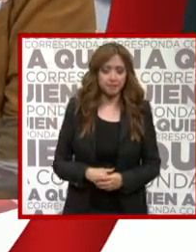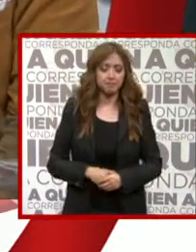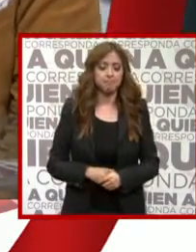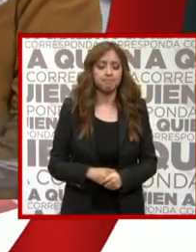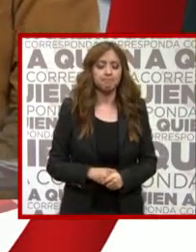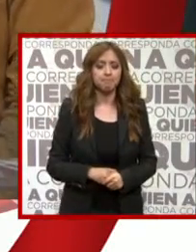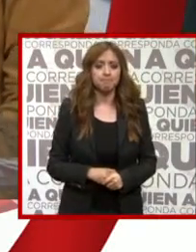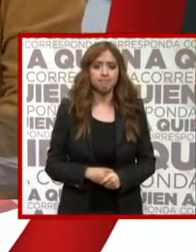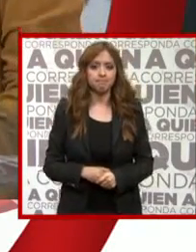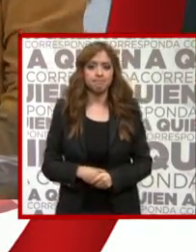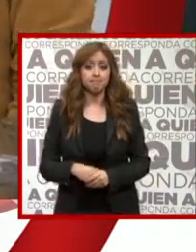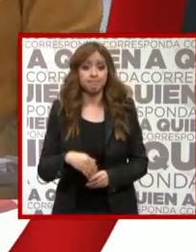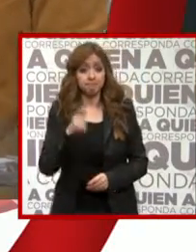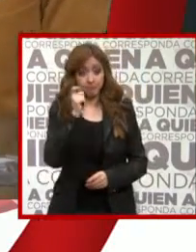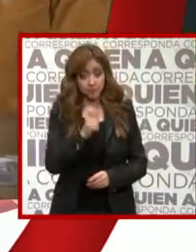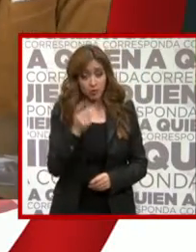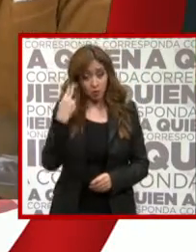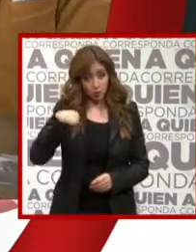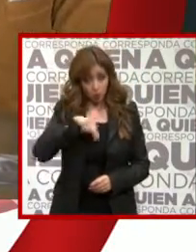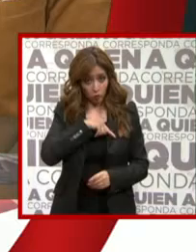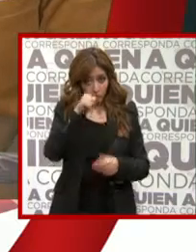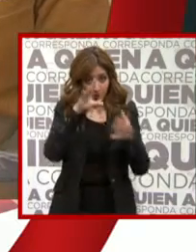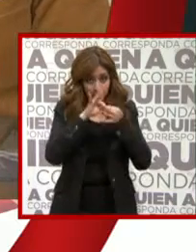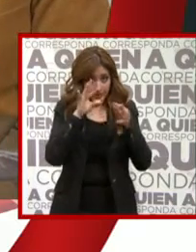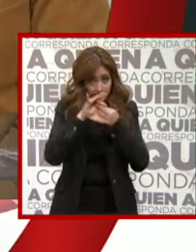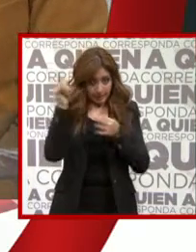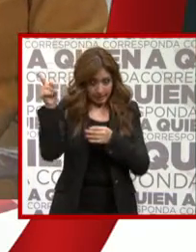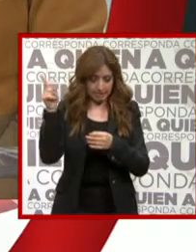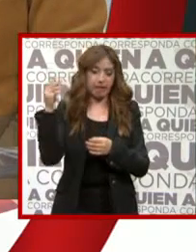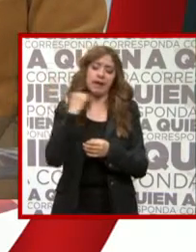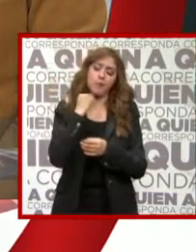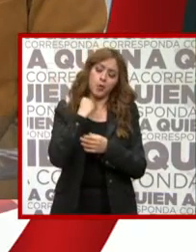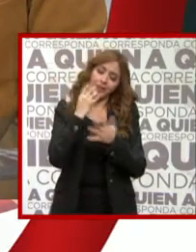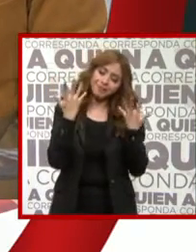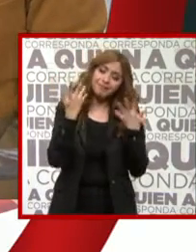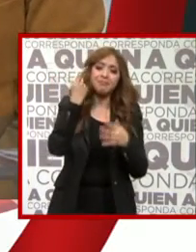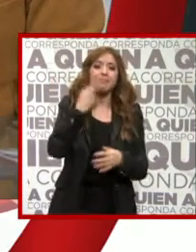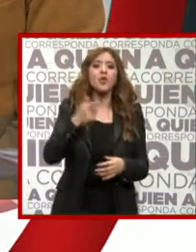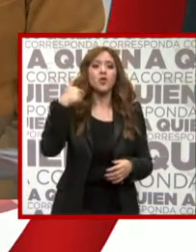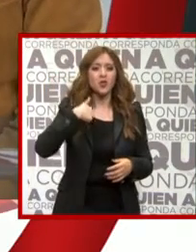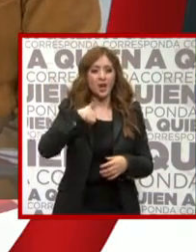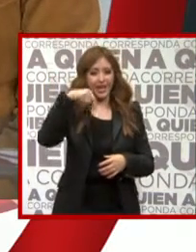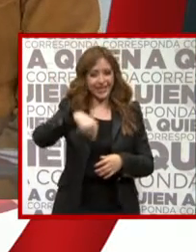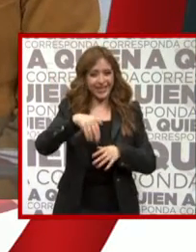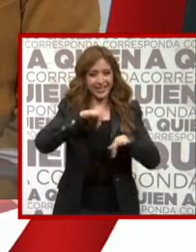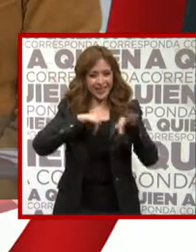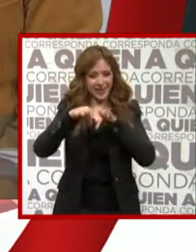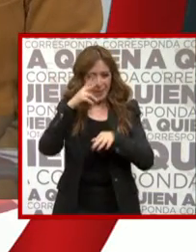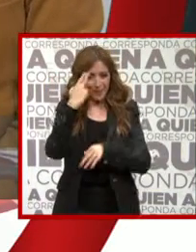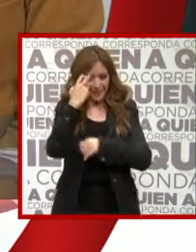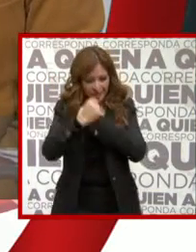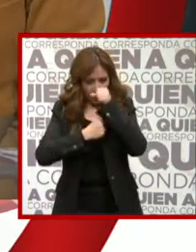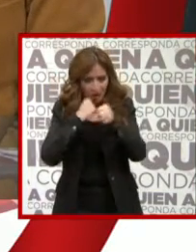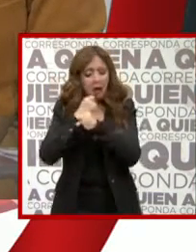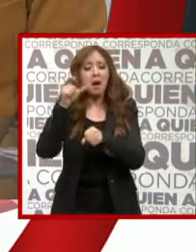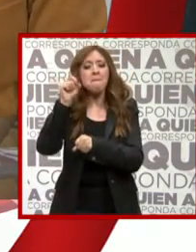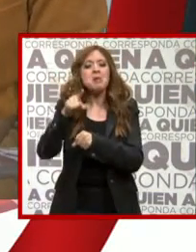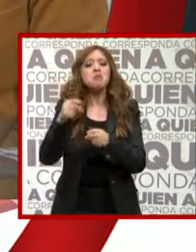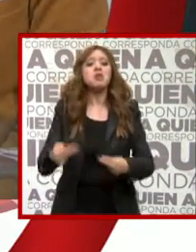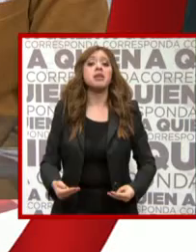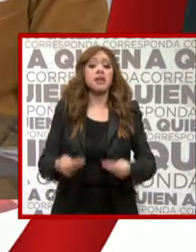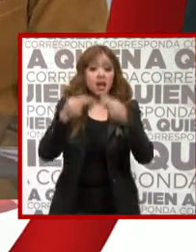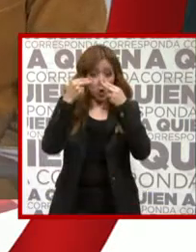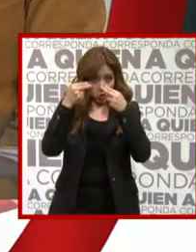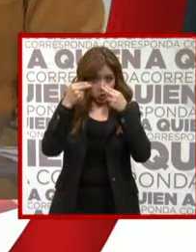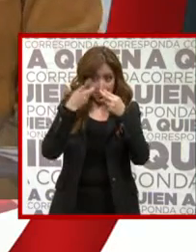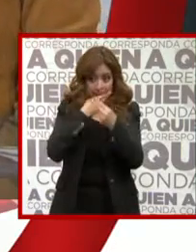ayuda legal, pero te voy a platicar una cuestión histórica. En 25 años de programa he visto a muchas empresas que te dan más que